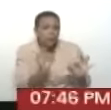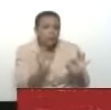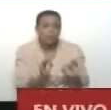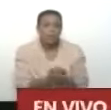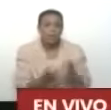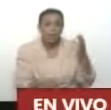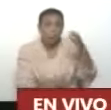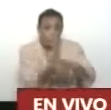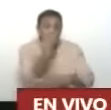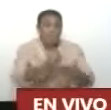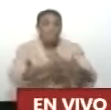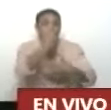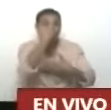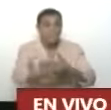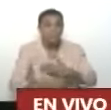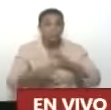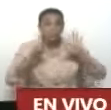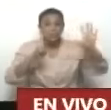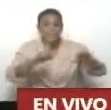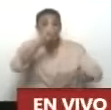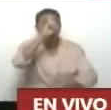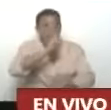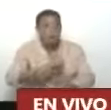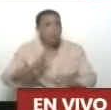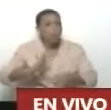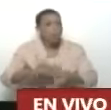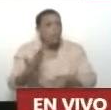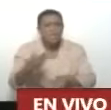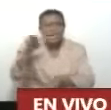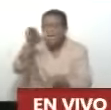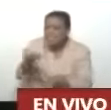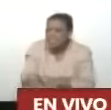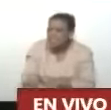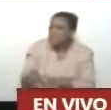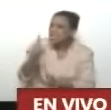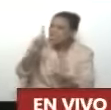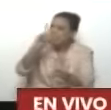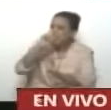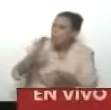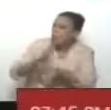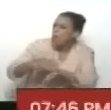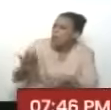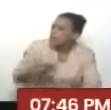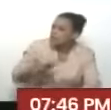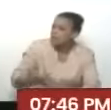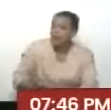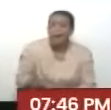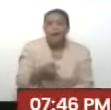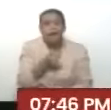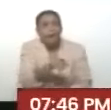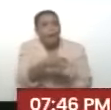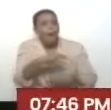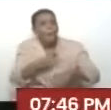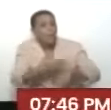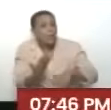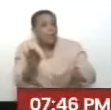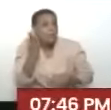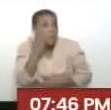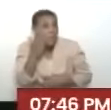conformar este proyecto. ¿Verdad? Sí. 6 años. ¿Por qué te nació esa idea, ese sentimiento? Bueno, mi presidente, porque mi